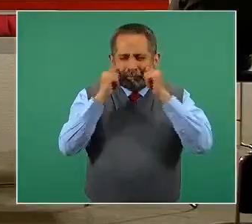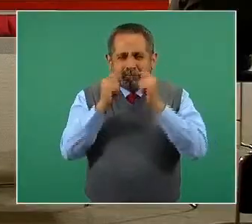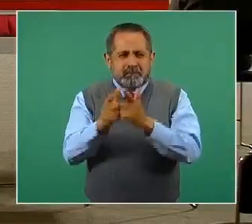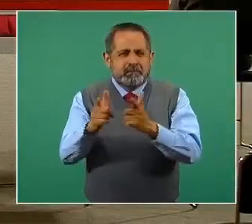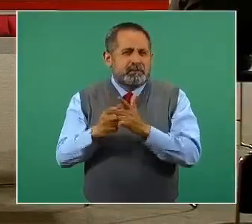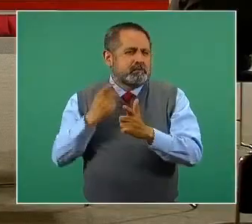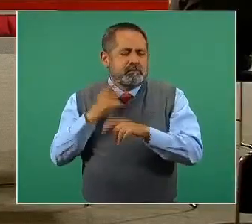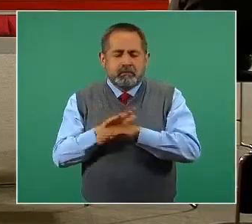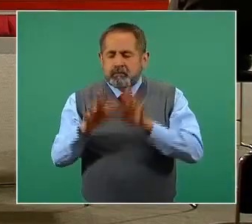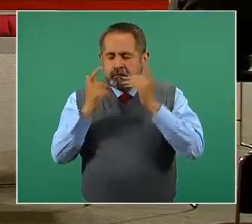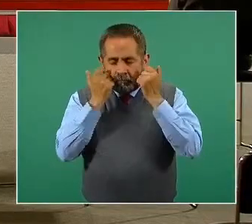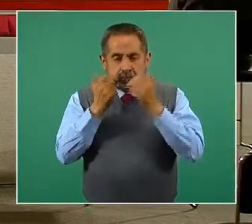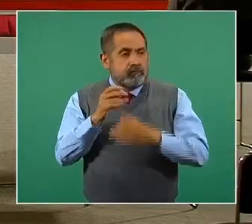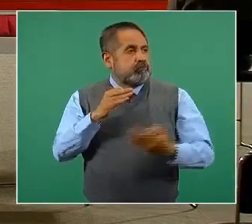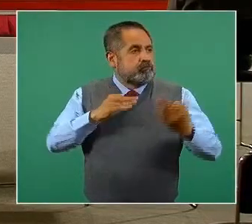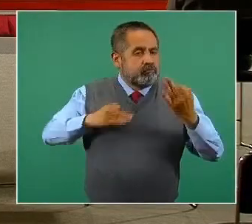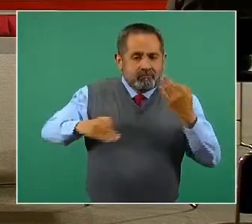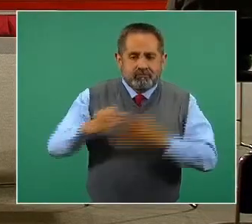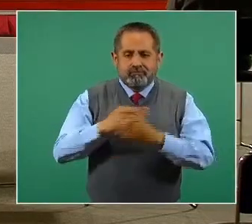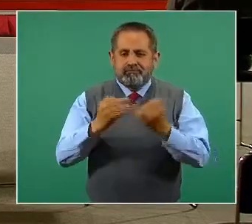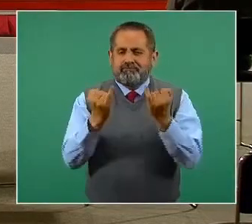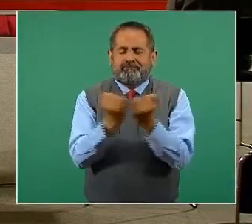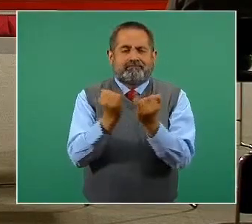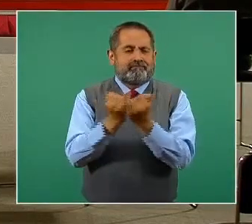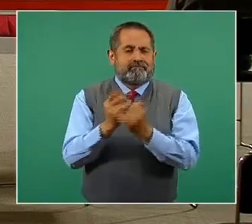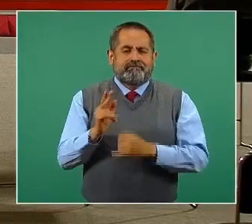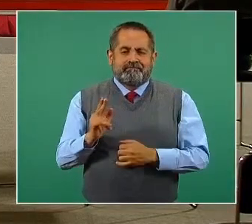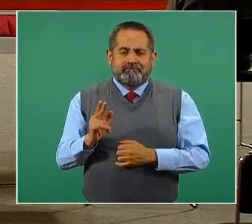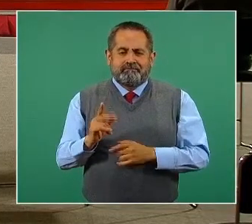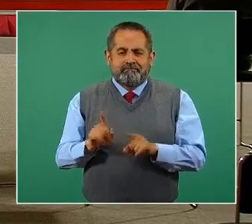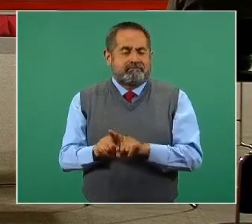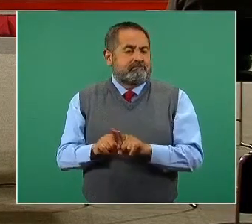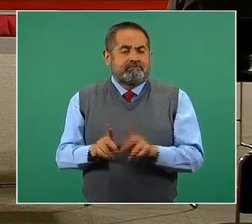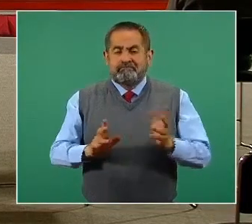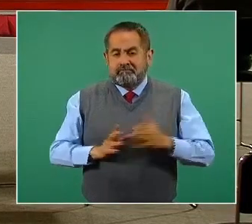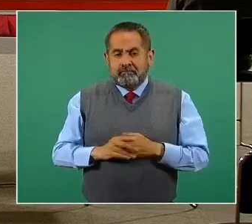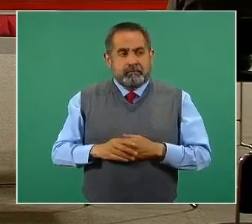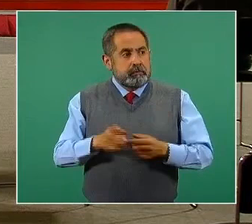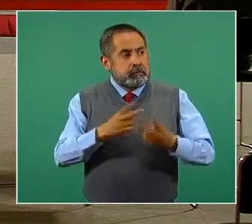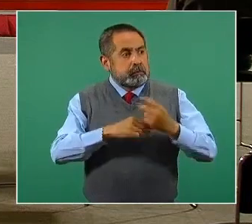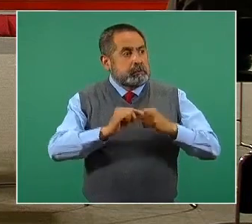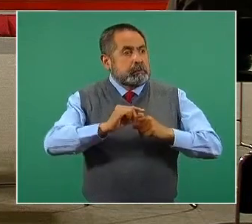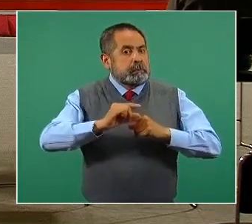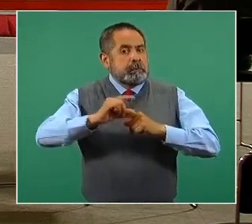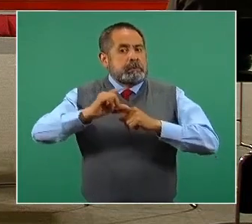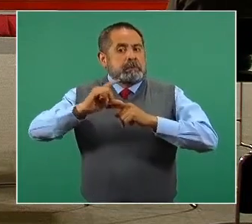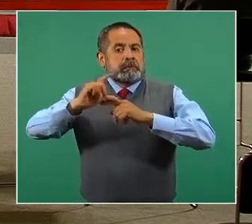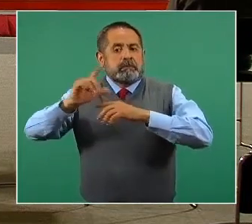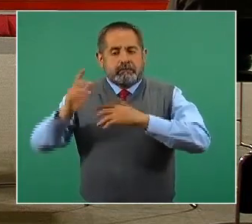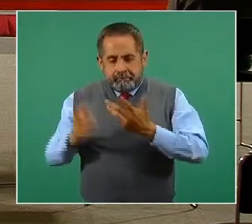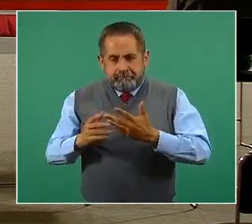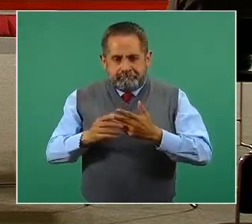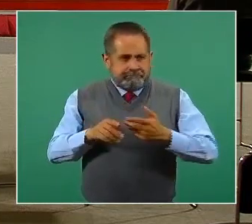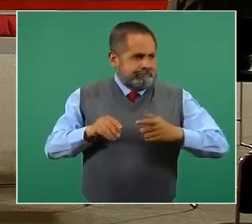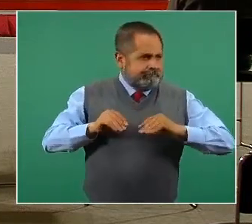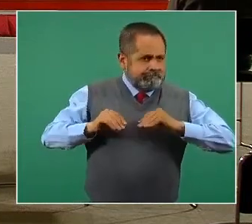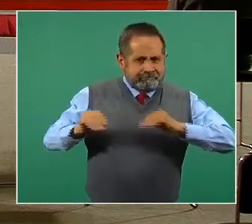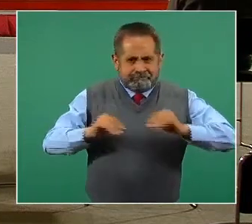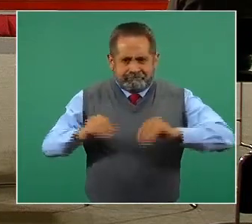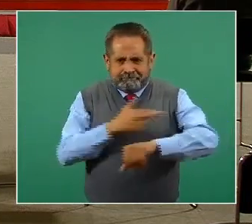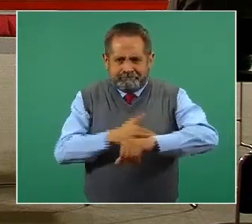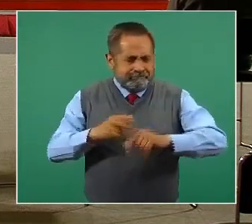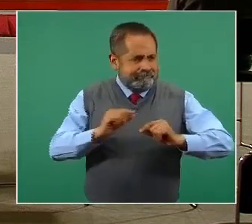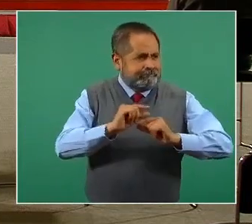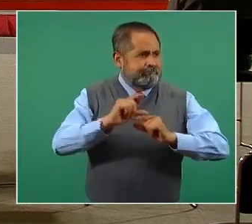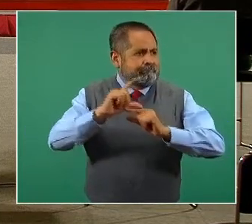sea, ha tenido la misma circunstancia. Por momentos empieza a aumentar la epidemia, pero cuando se actúa correctamente